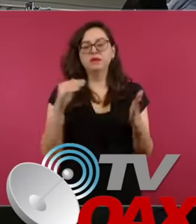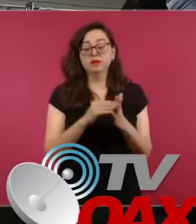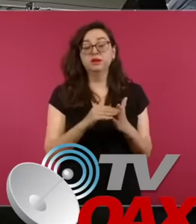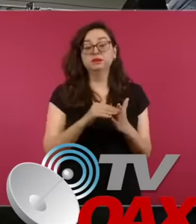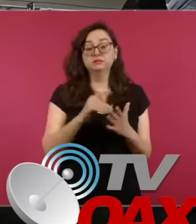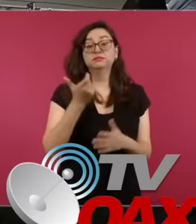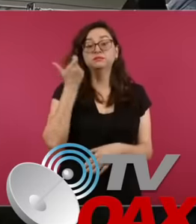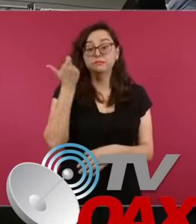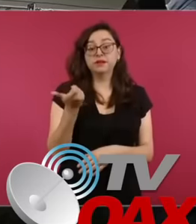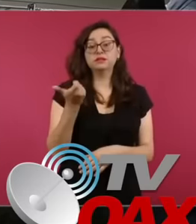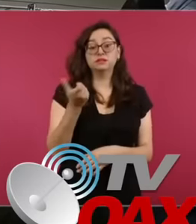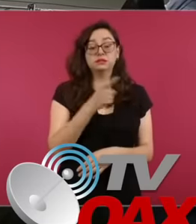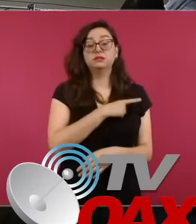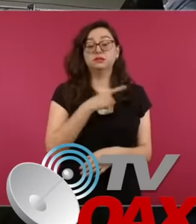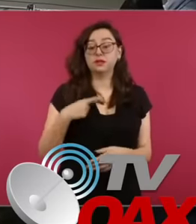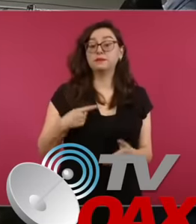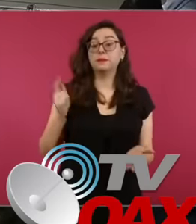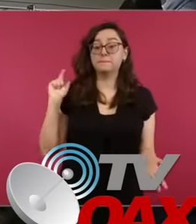millones de pesos.